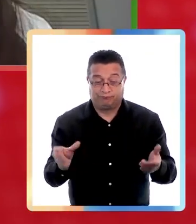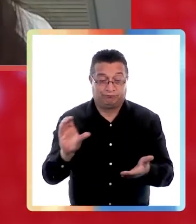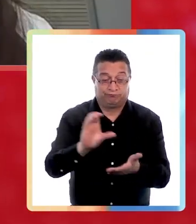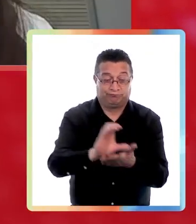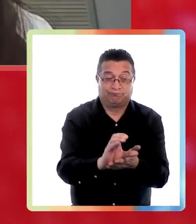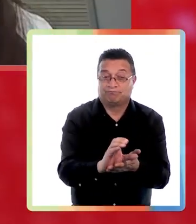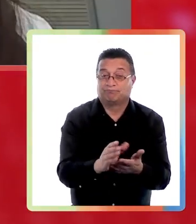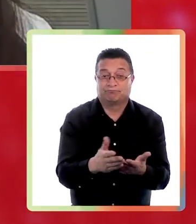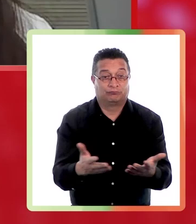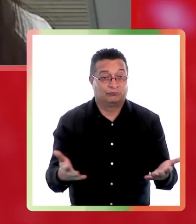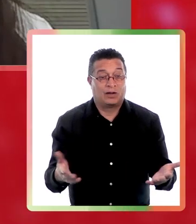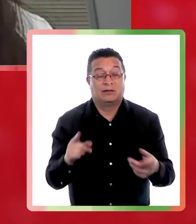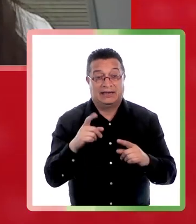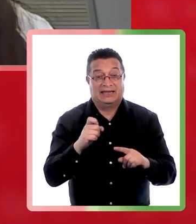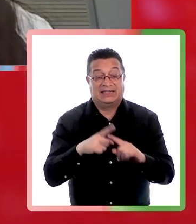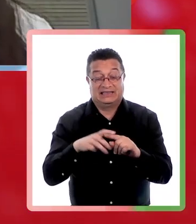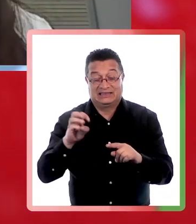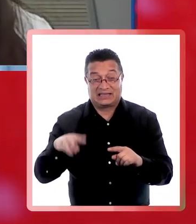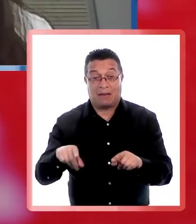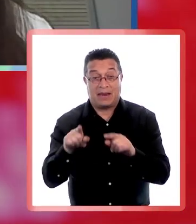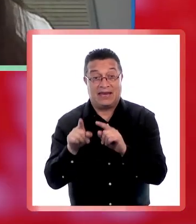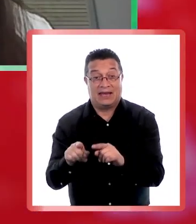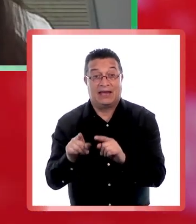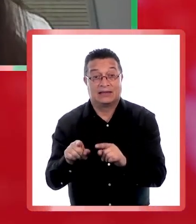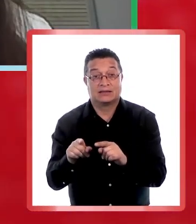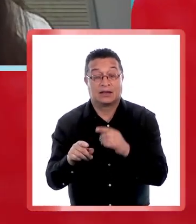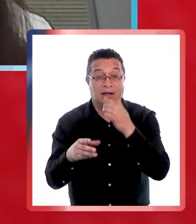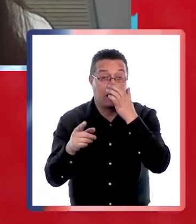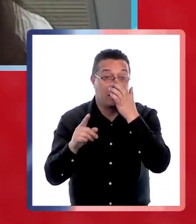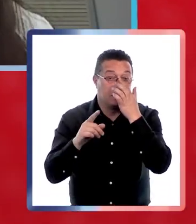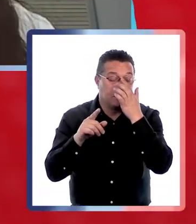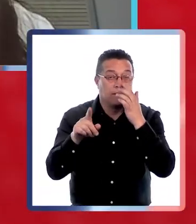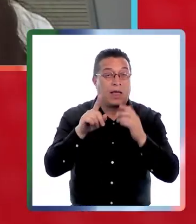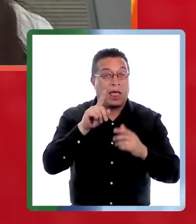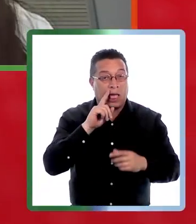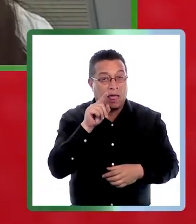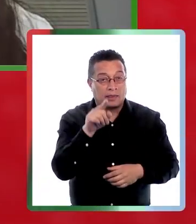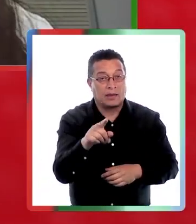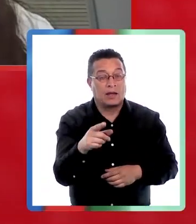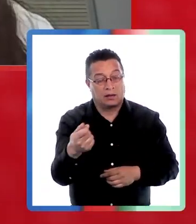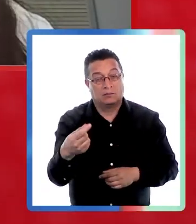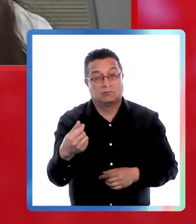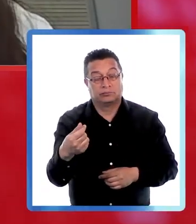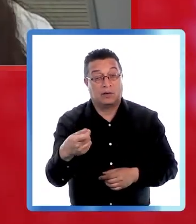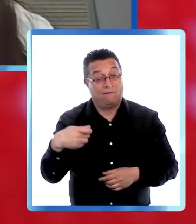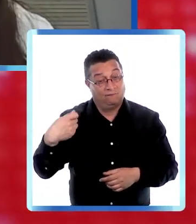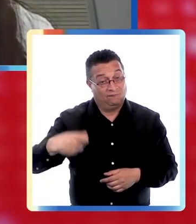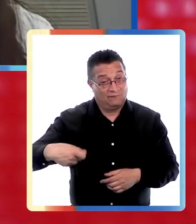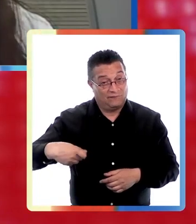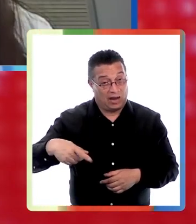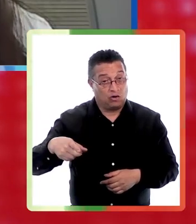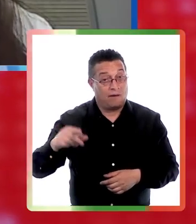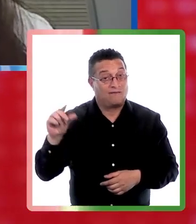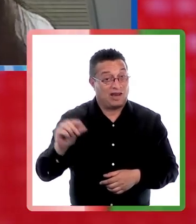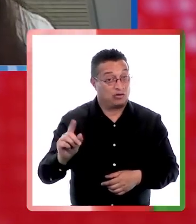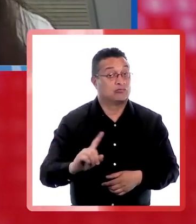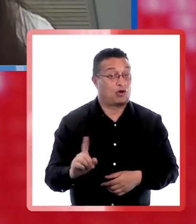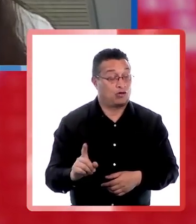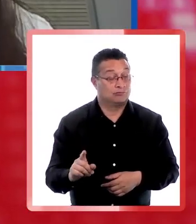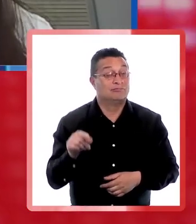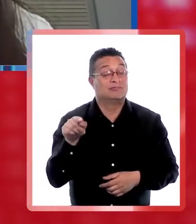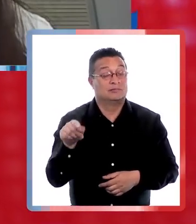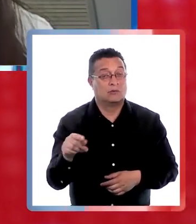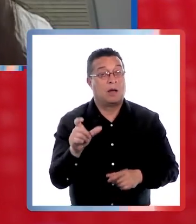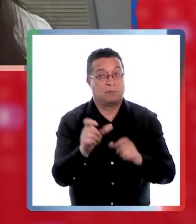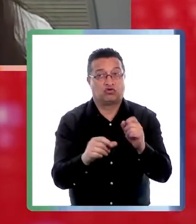¿no? Finalmente son exámenes que tienen un costo que no es menor, y es